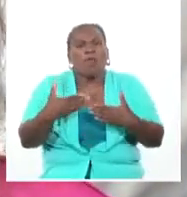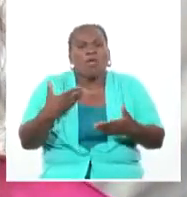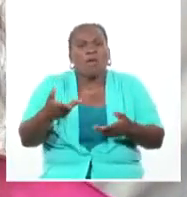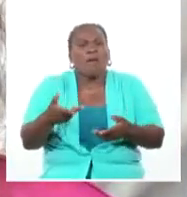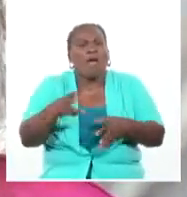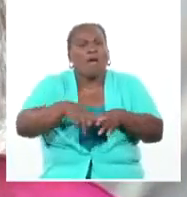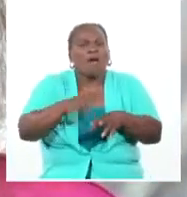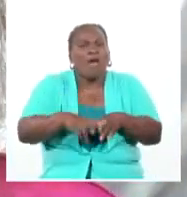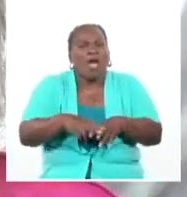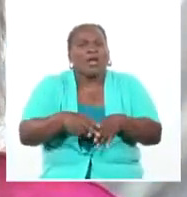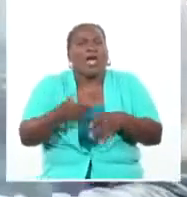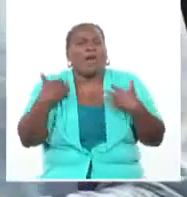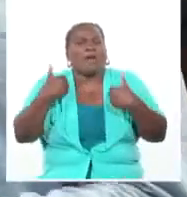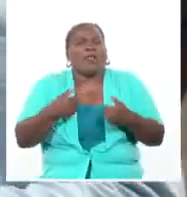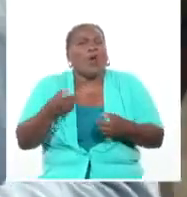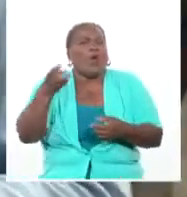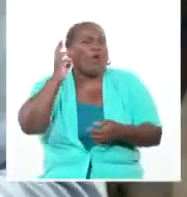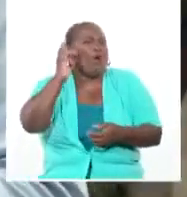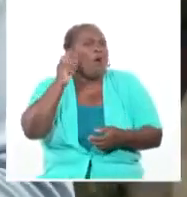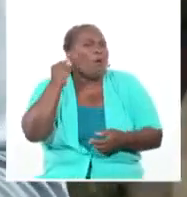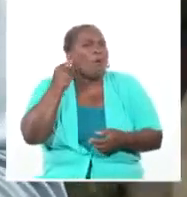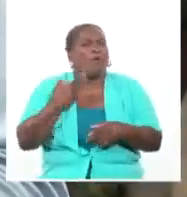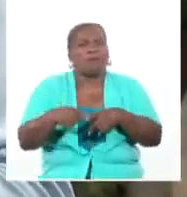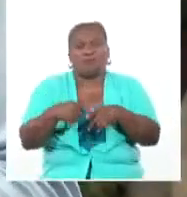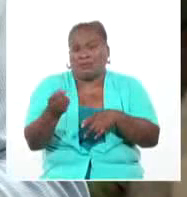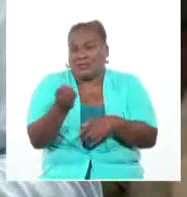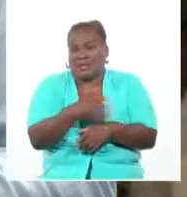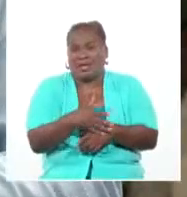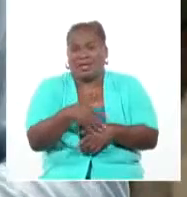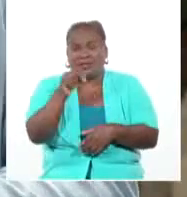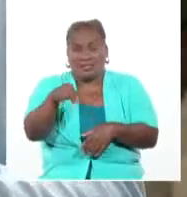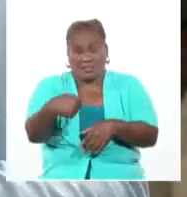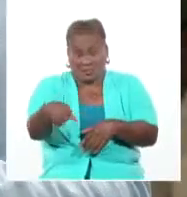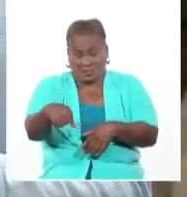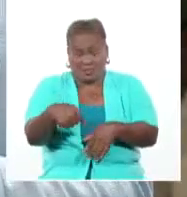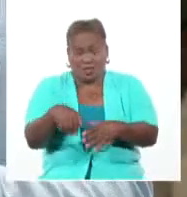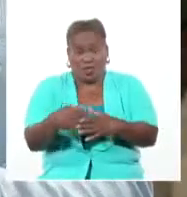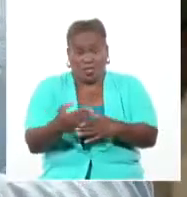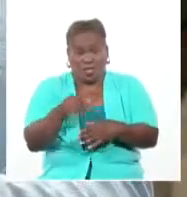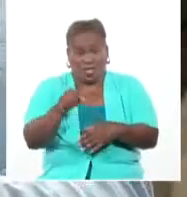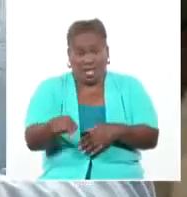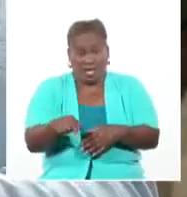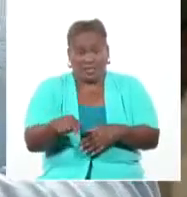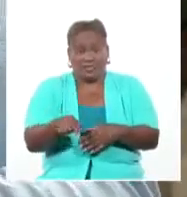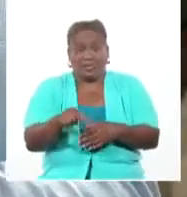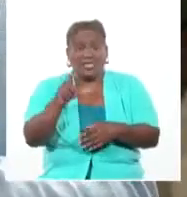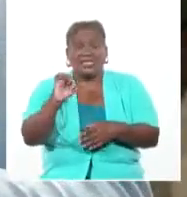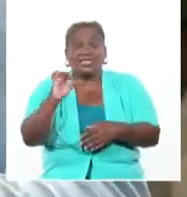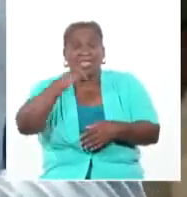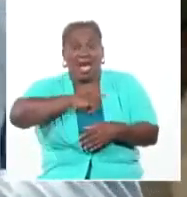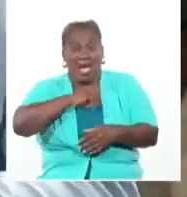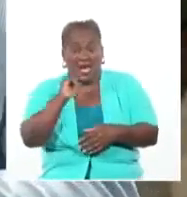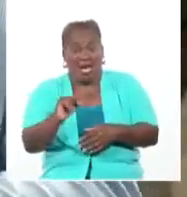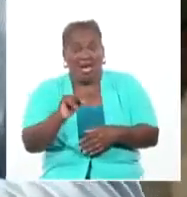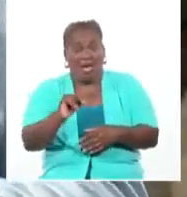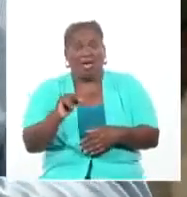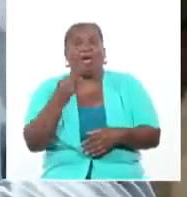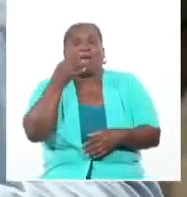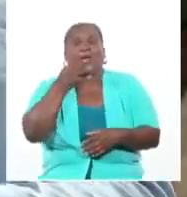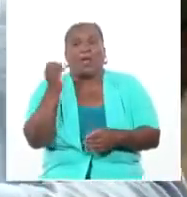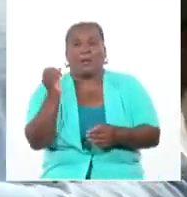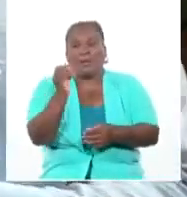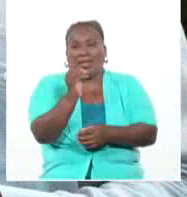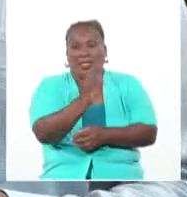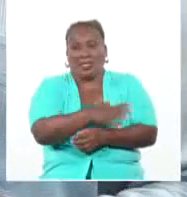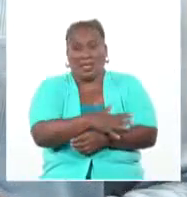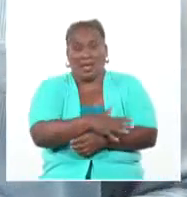otros ejemplos. En estos días, la propia agencia de inteligencia norteamericana ha desmentido que fue